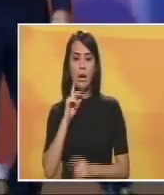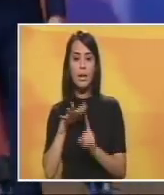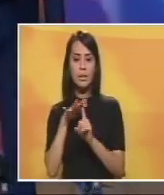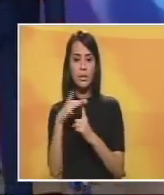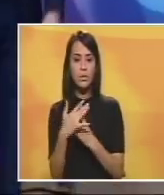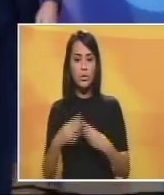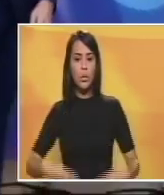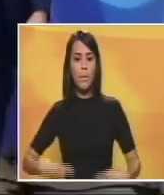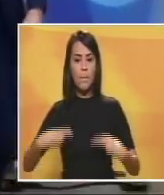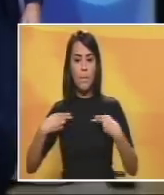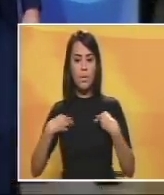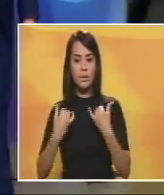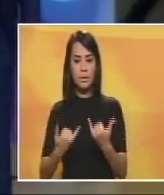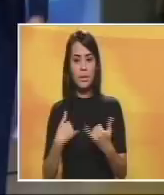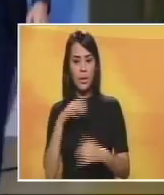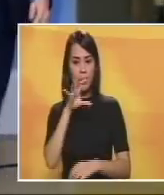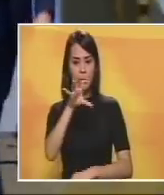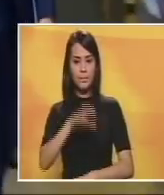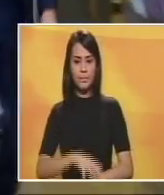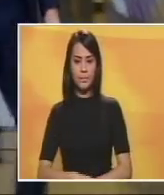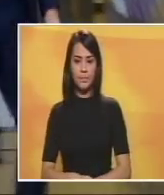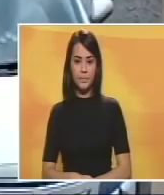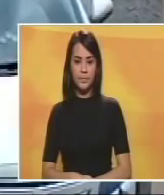situación humanitaria que se vive en el país.